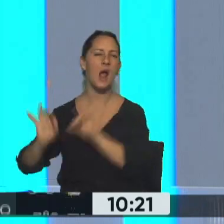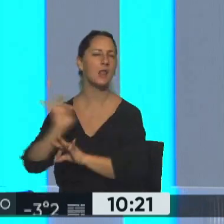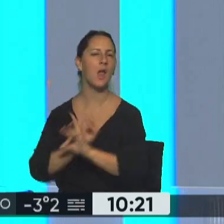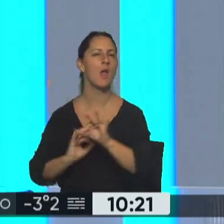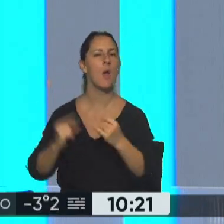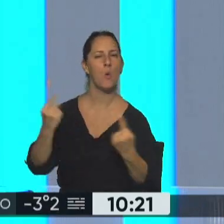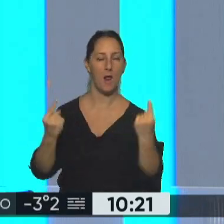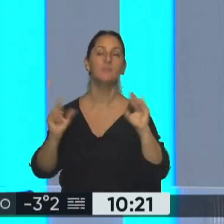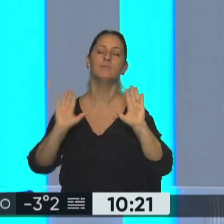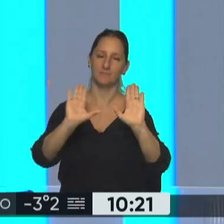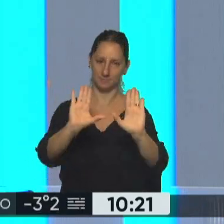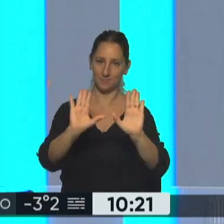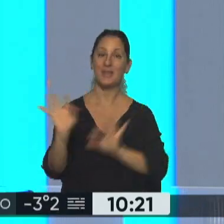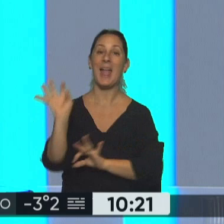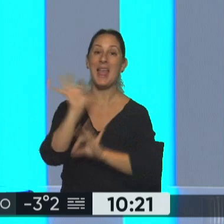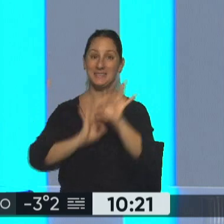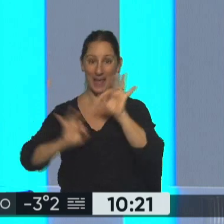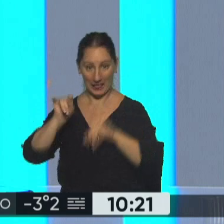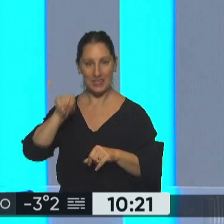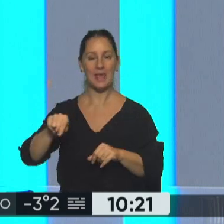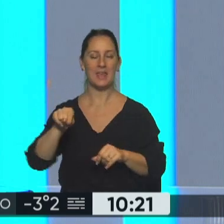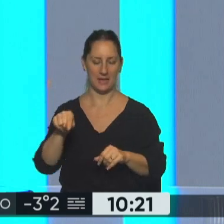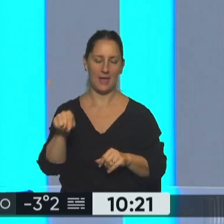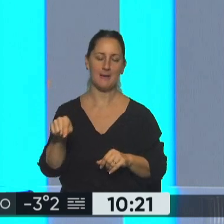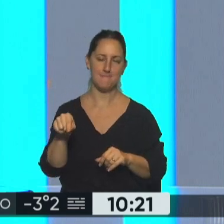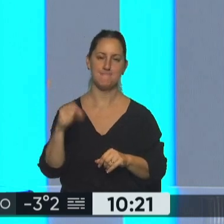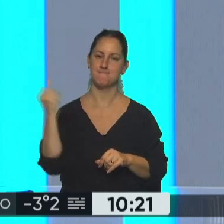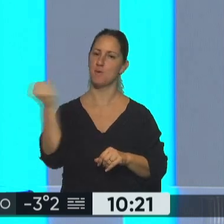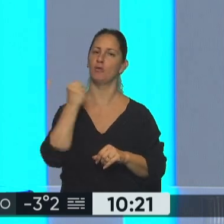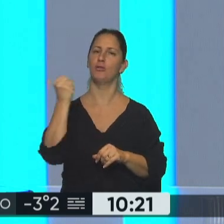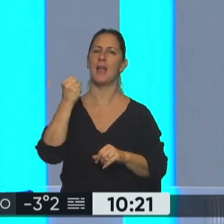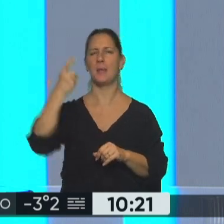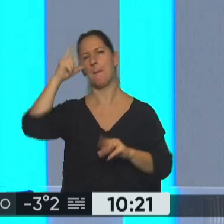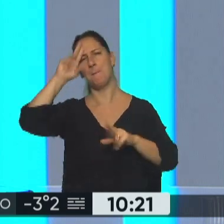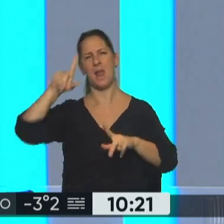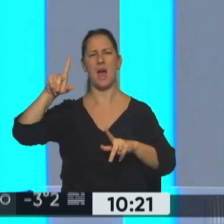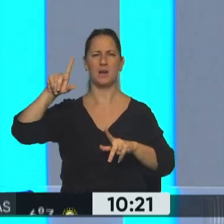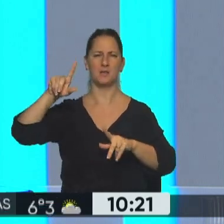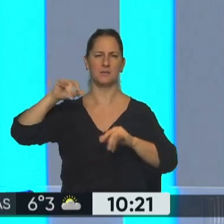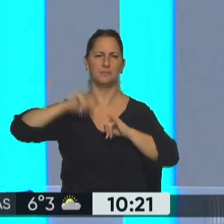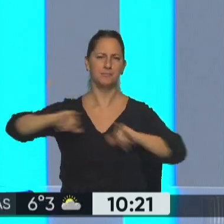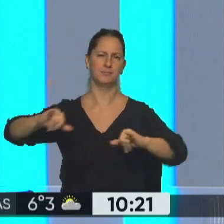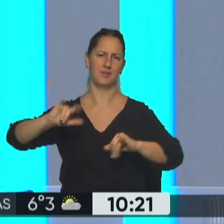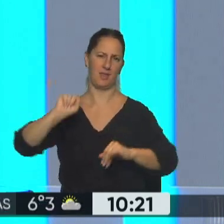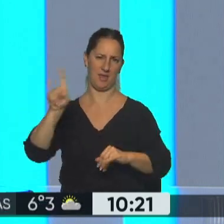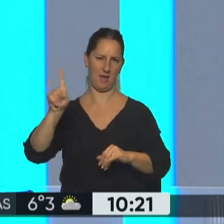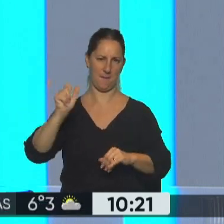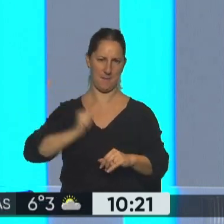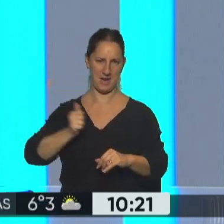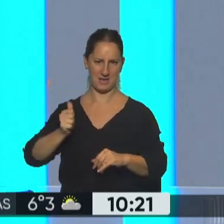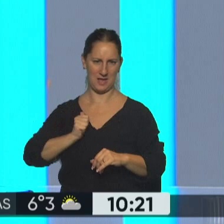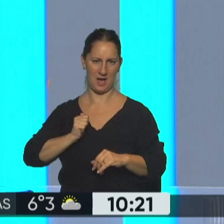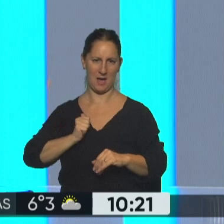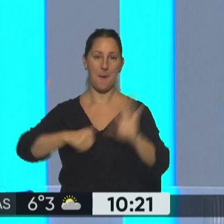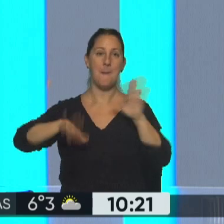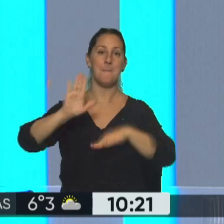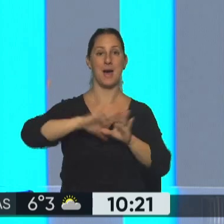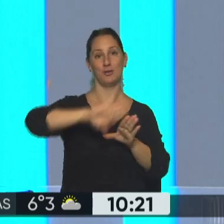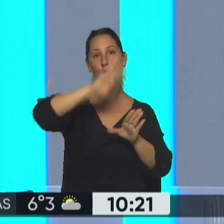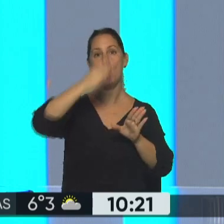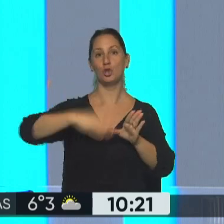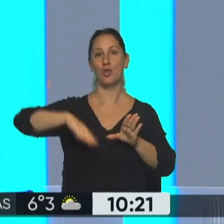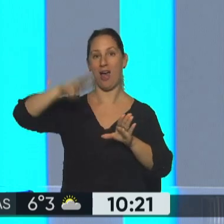La estrategia formó parte, obviamente, de todas las campañas militares. O sea, el mayor ejemplo que tenemos es el cruce de los Andes,